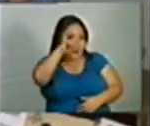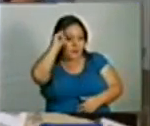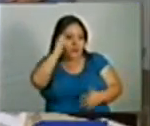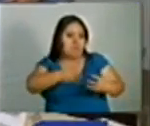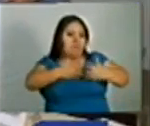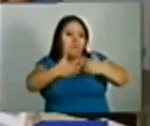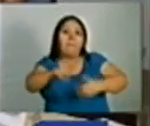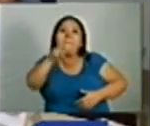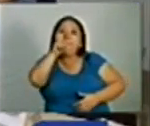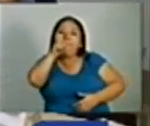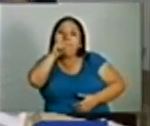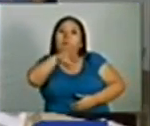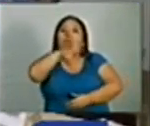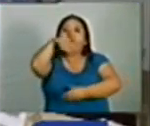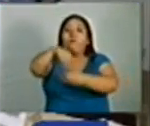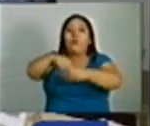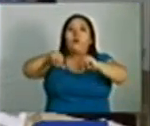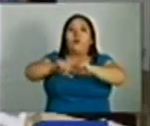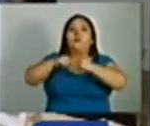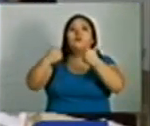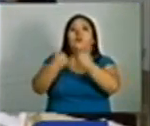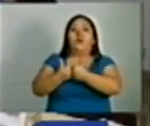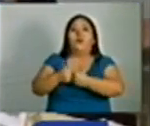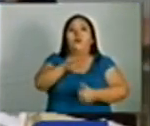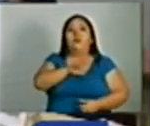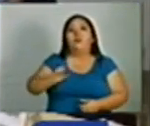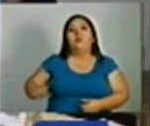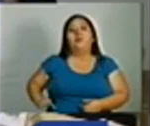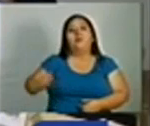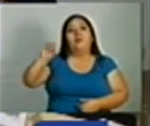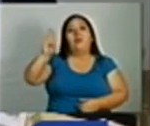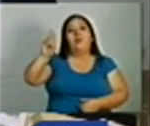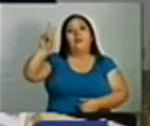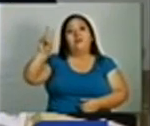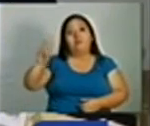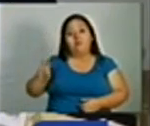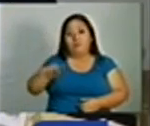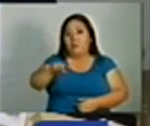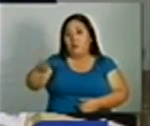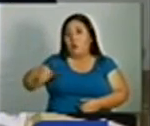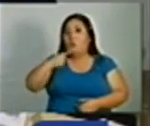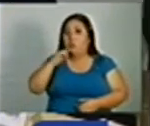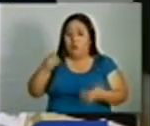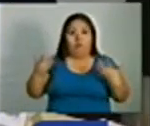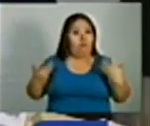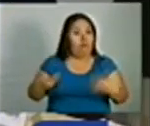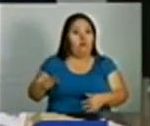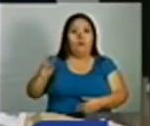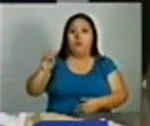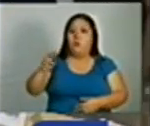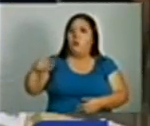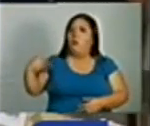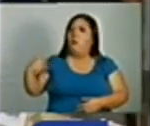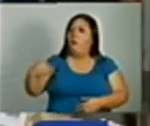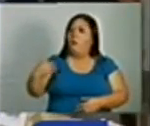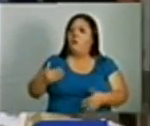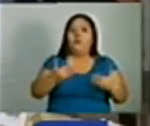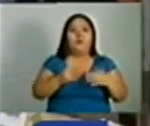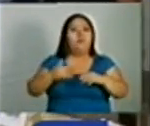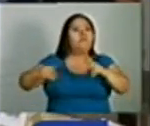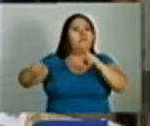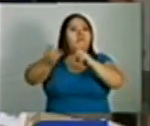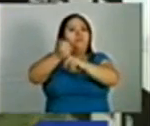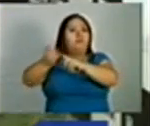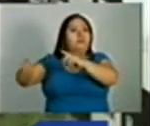que forman parte de la Asociación Bitcoin de El Salvador, quienes aseguran a estos 2 años han tenido diferentes logros.